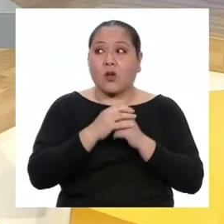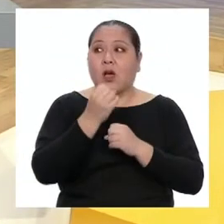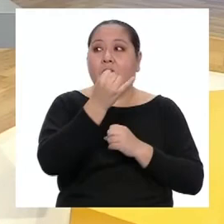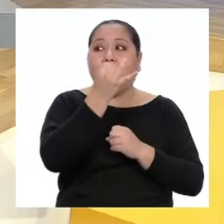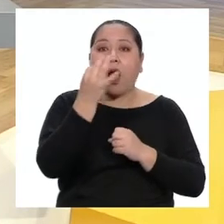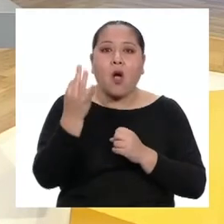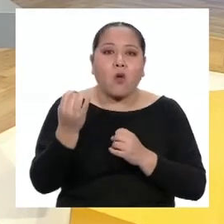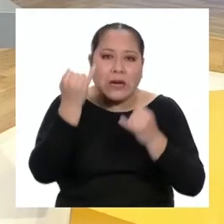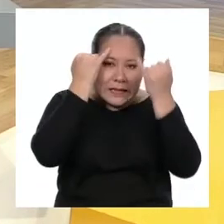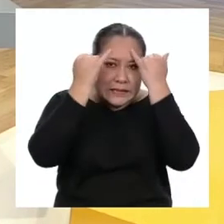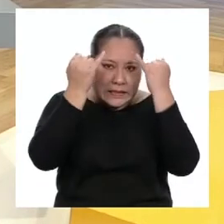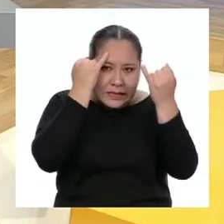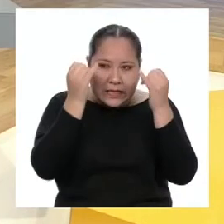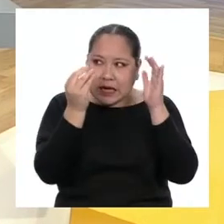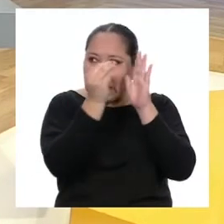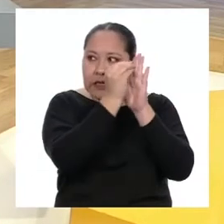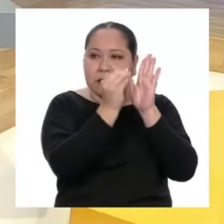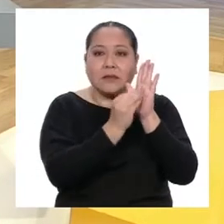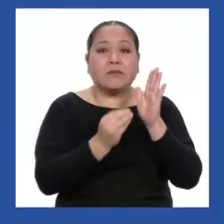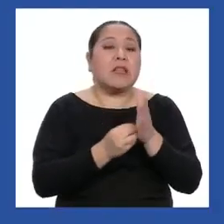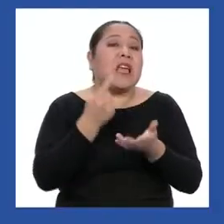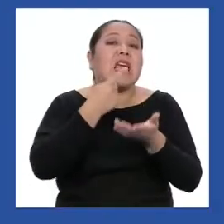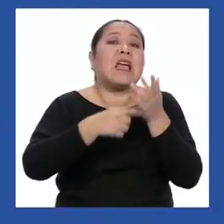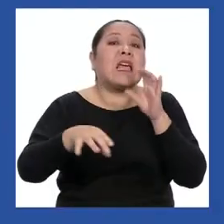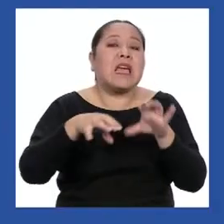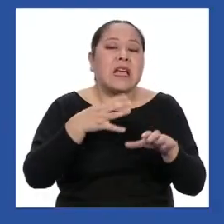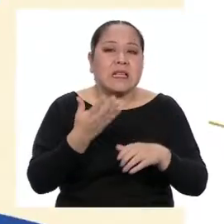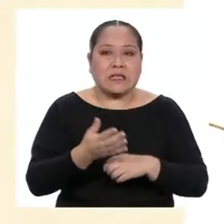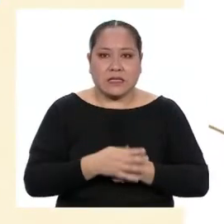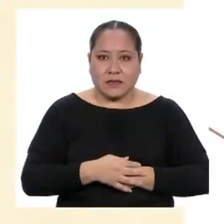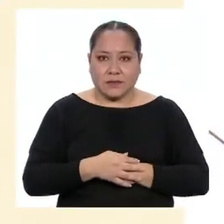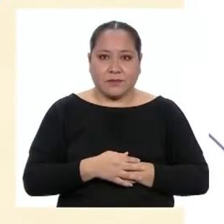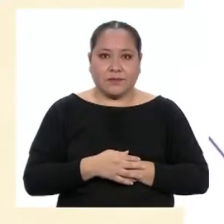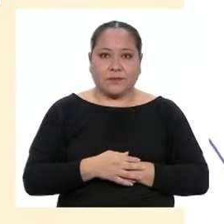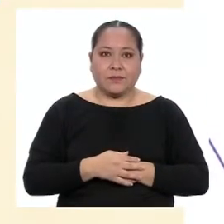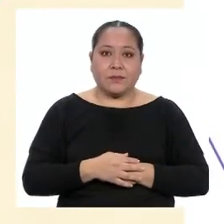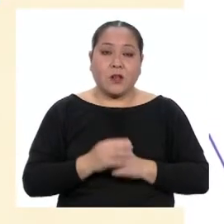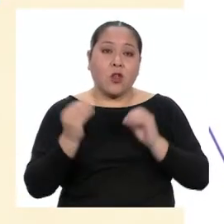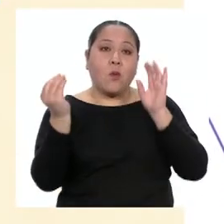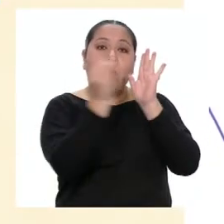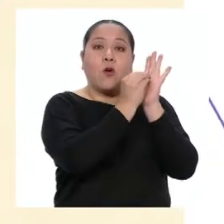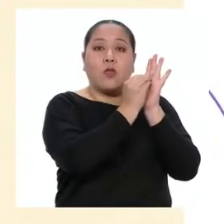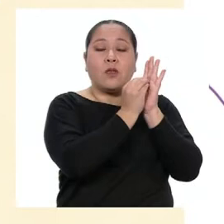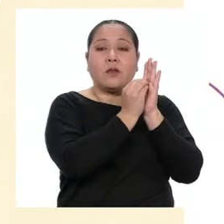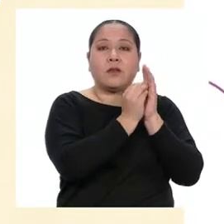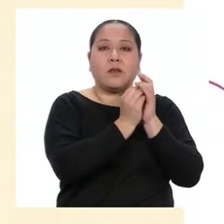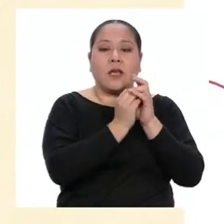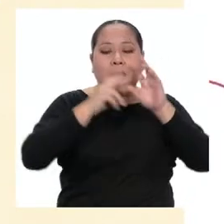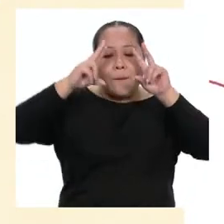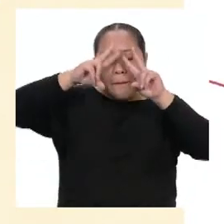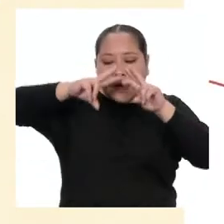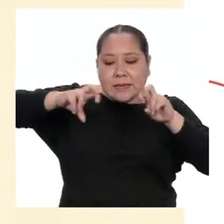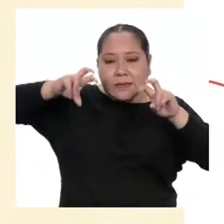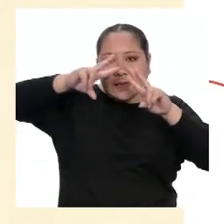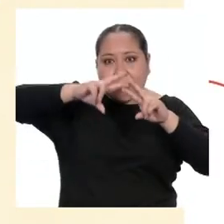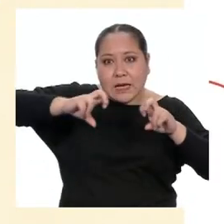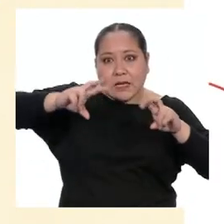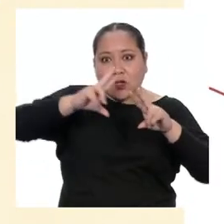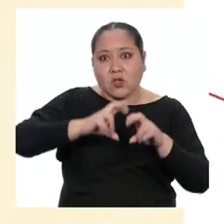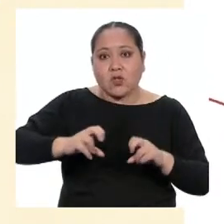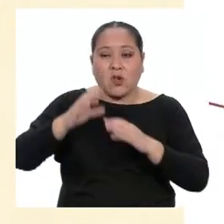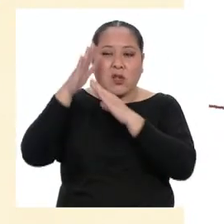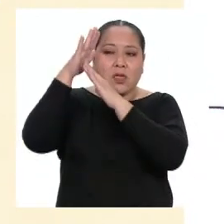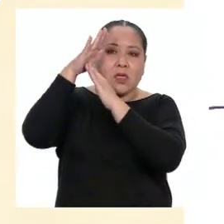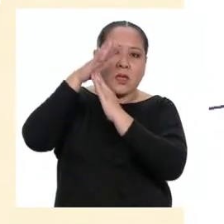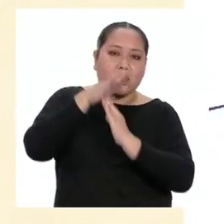algunas indicaciones de lo que se tiene que hacer. Lo titularé Estudios sobre la